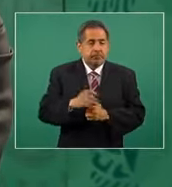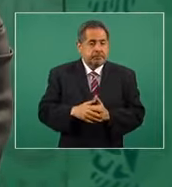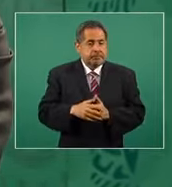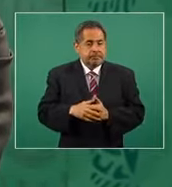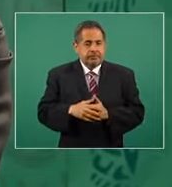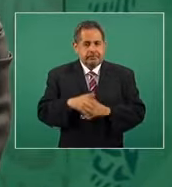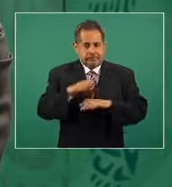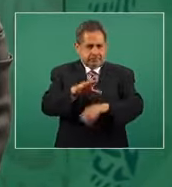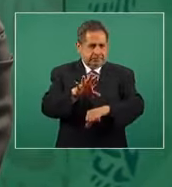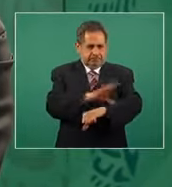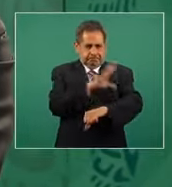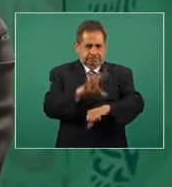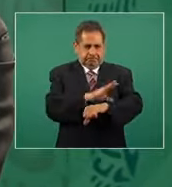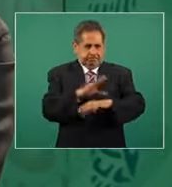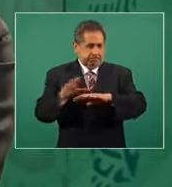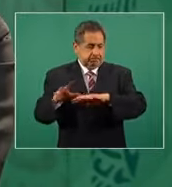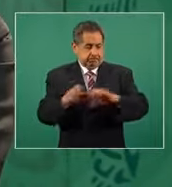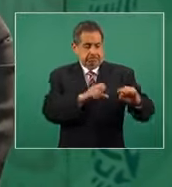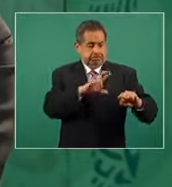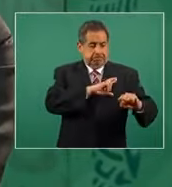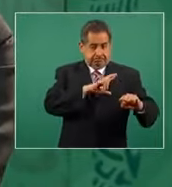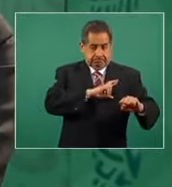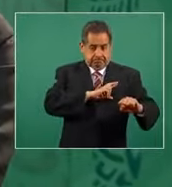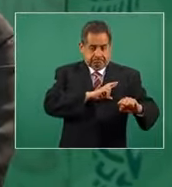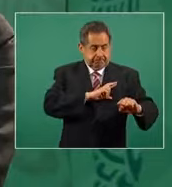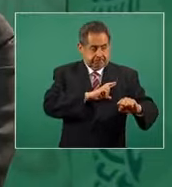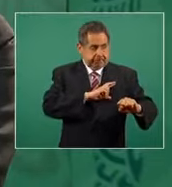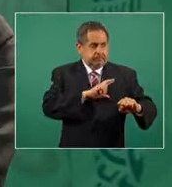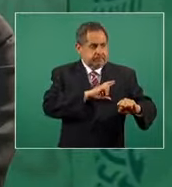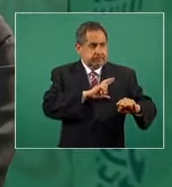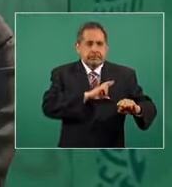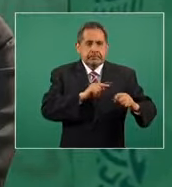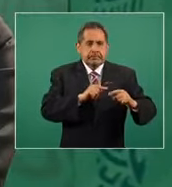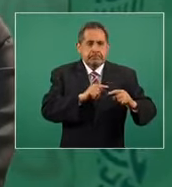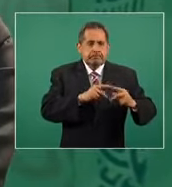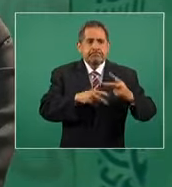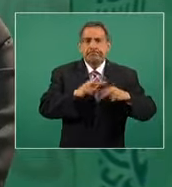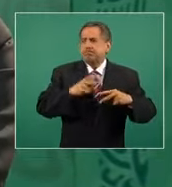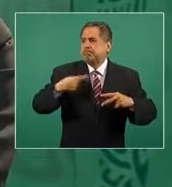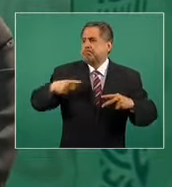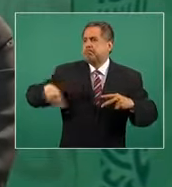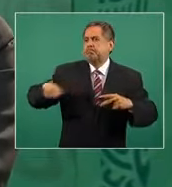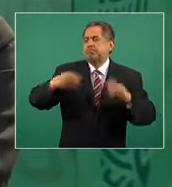industria eléctrica se afectó al pueblo de México,